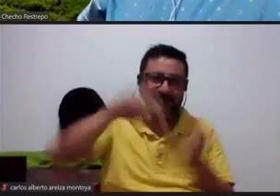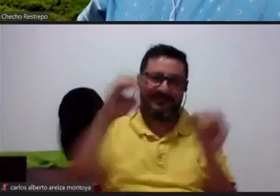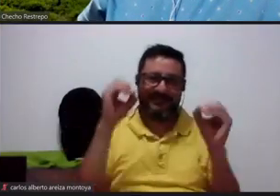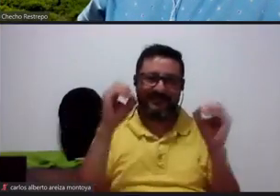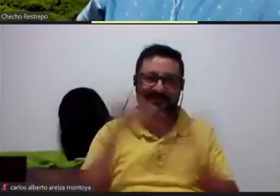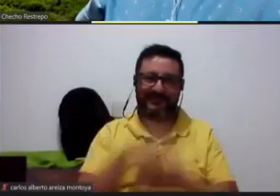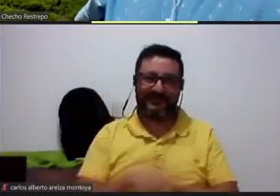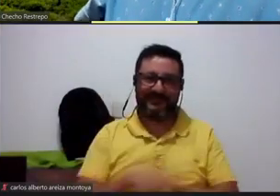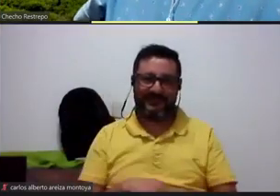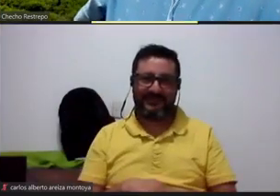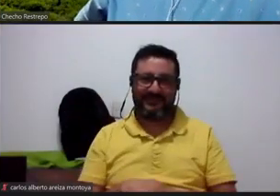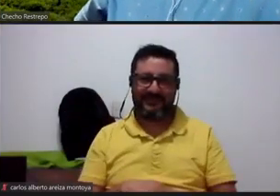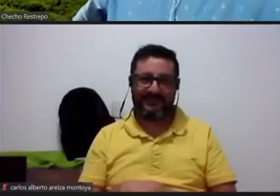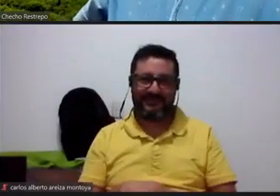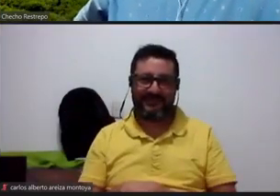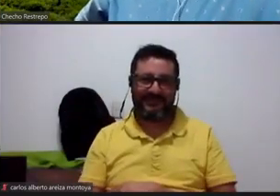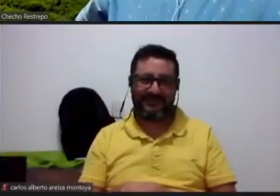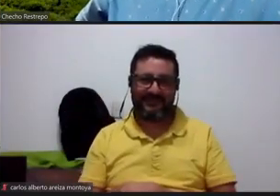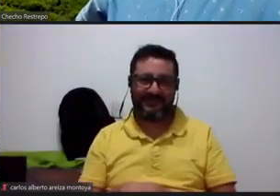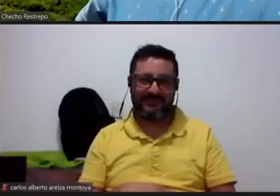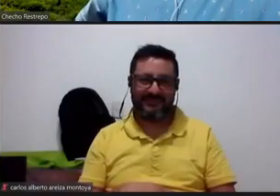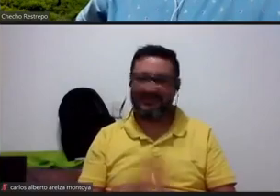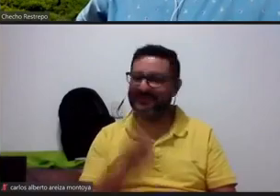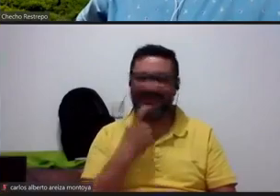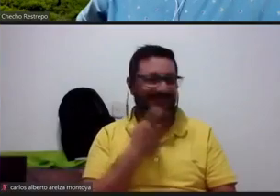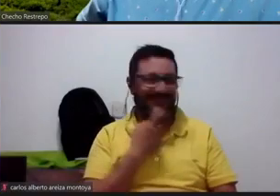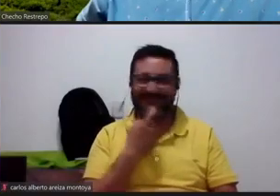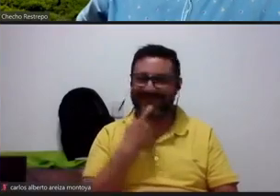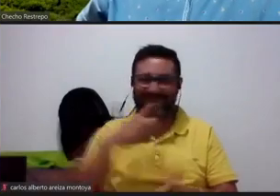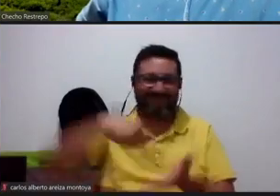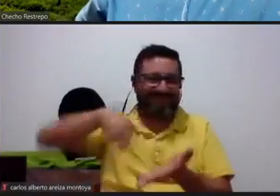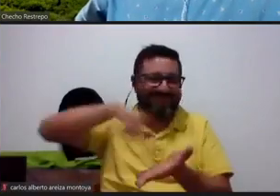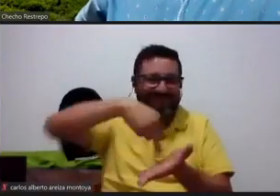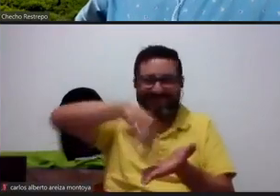le diste. No, oh, malito para la danza.